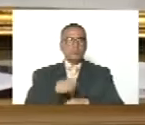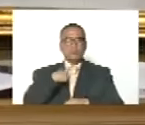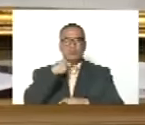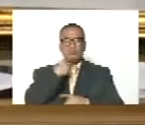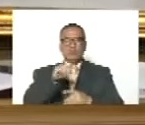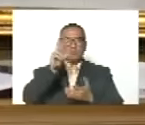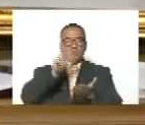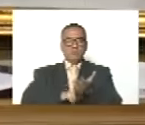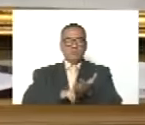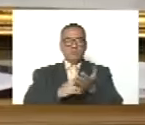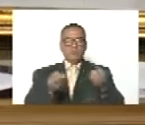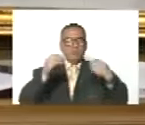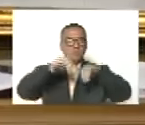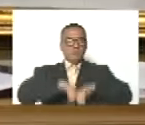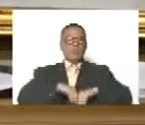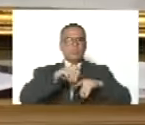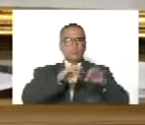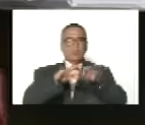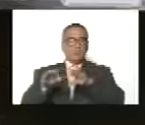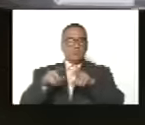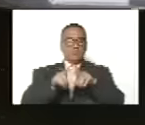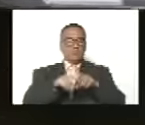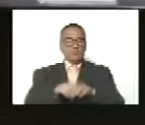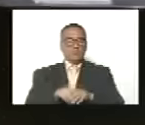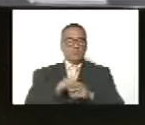declara aprobado el acuerdo por secretaría.